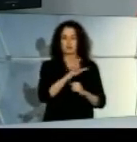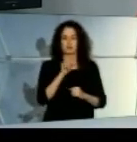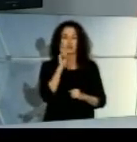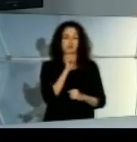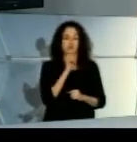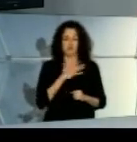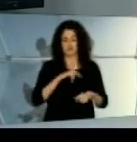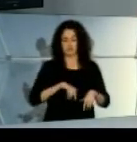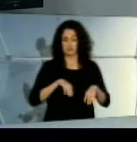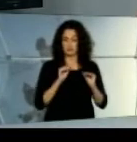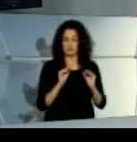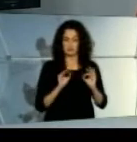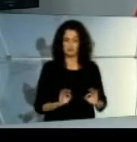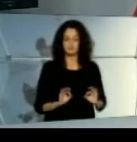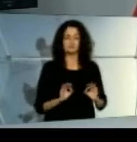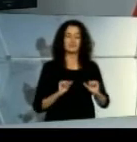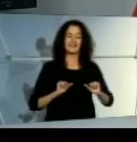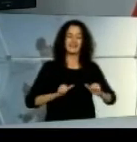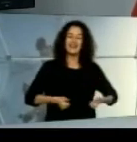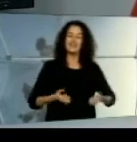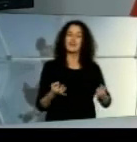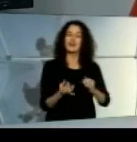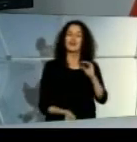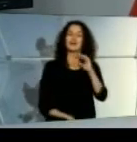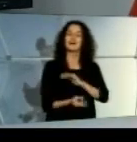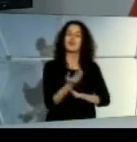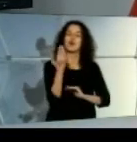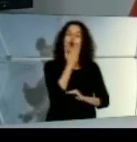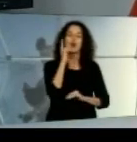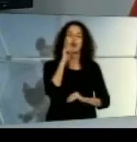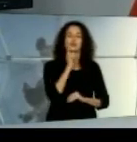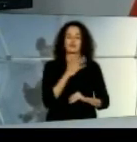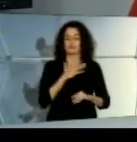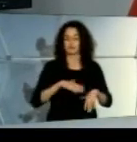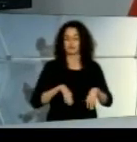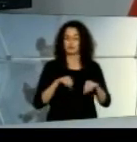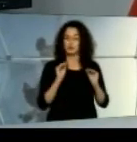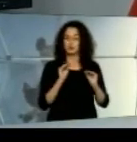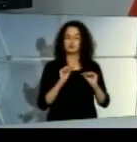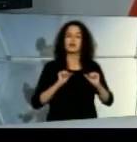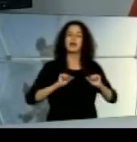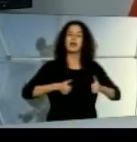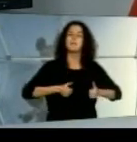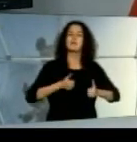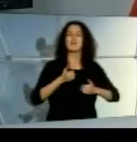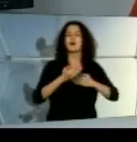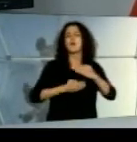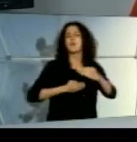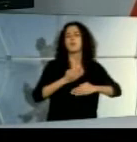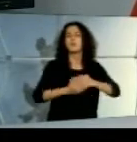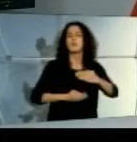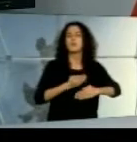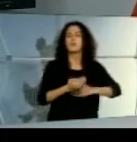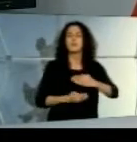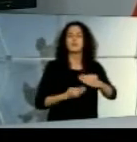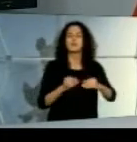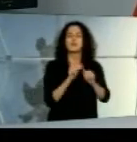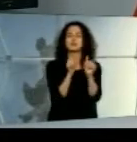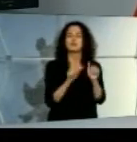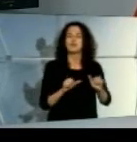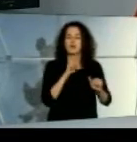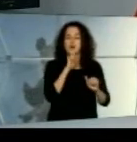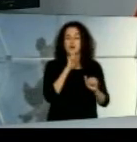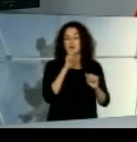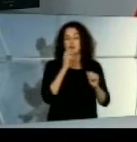inicio pues es la creación del Colegio de Sordos en Burgos. Se inicia por un proceso del